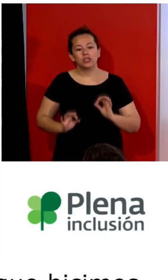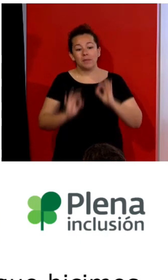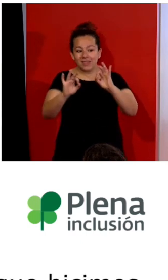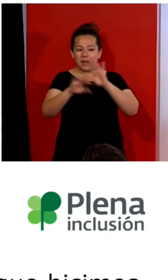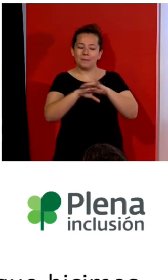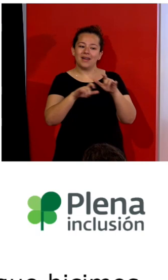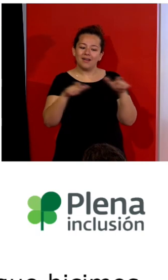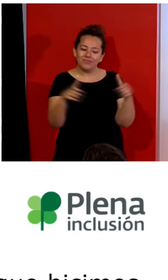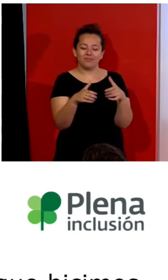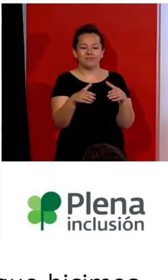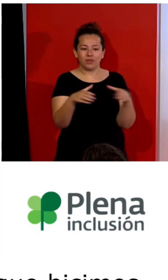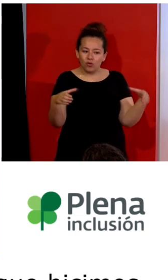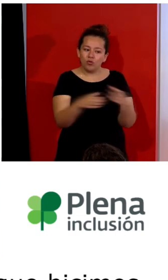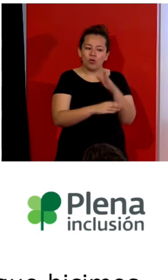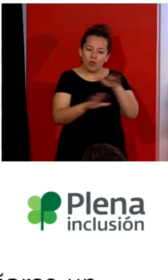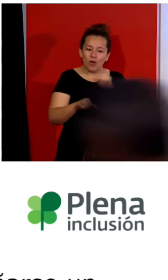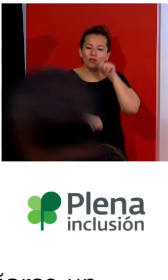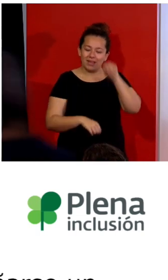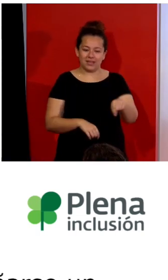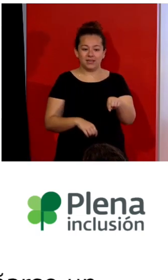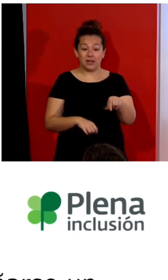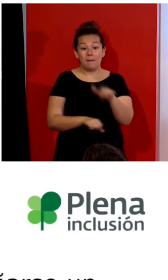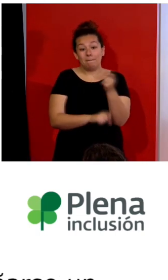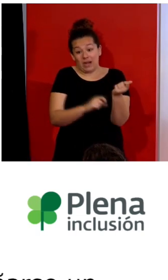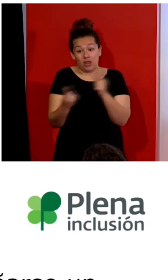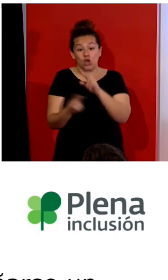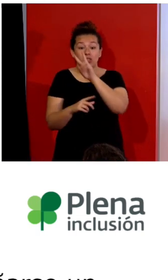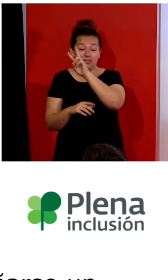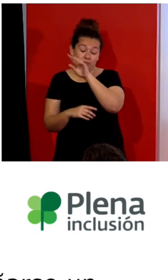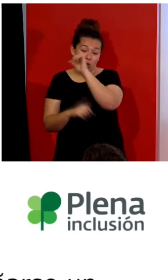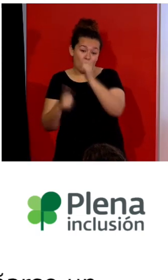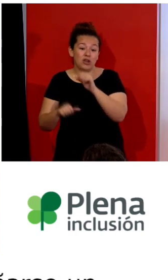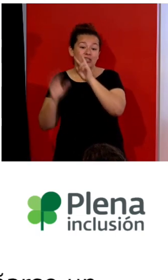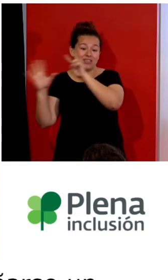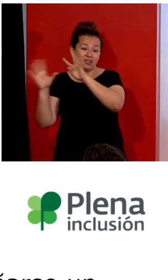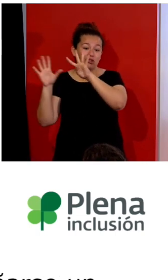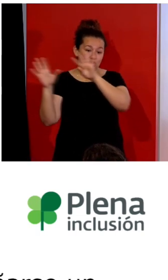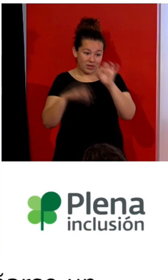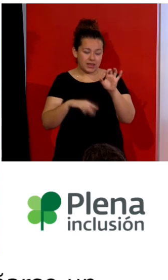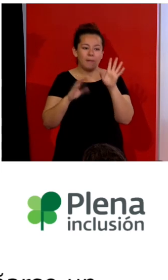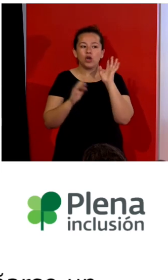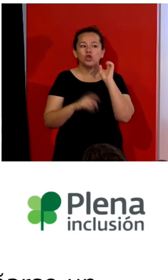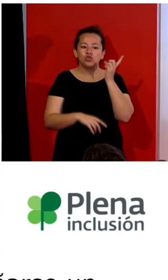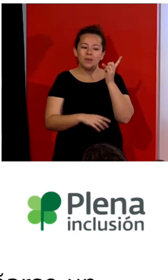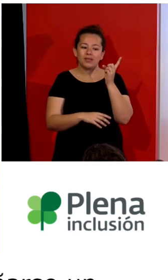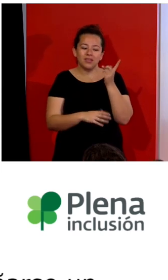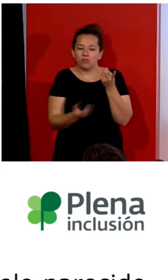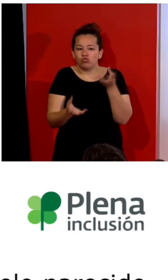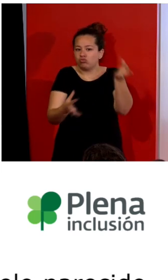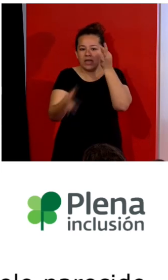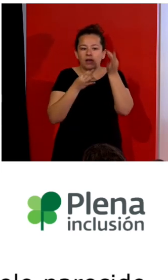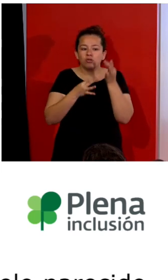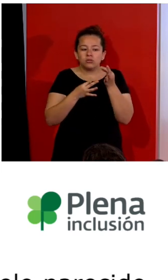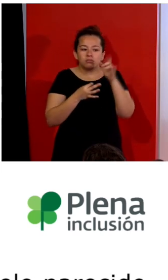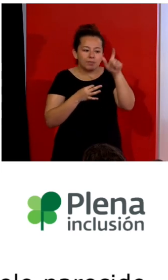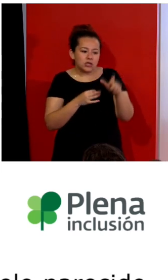esta convocatoria. Modelo parecido al 790, pero en el que solamente se recogen los datos de